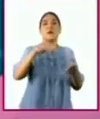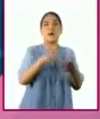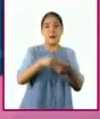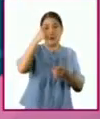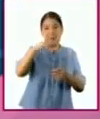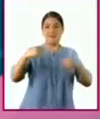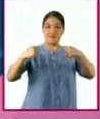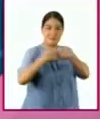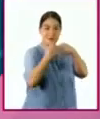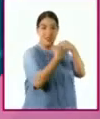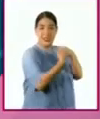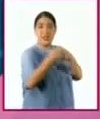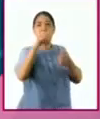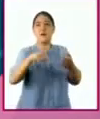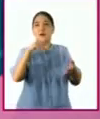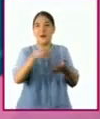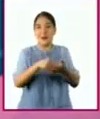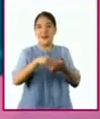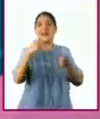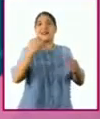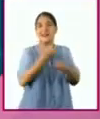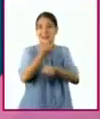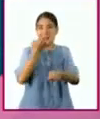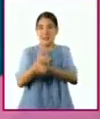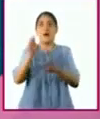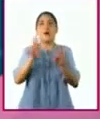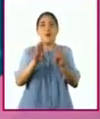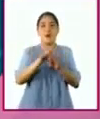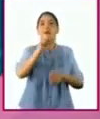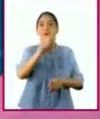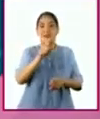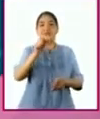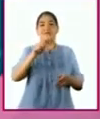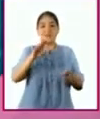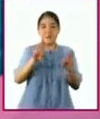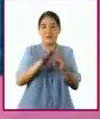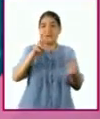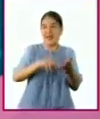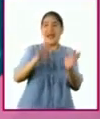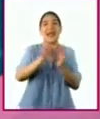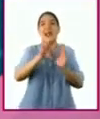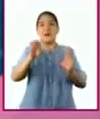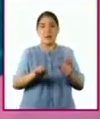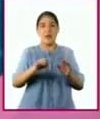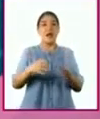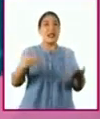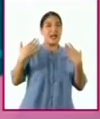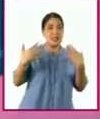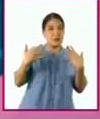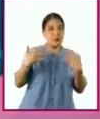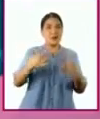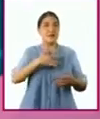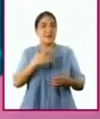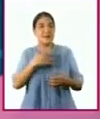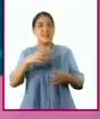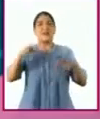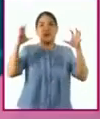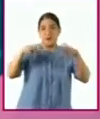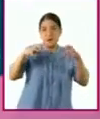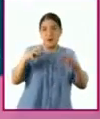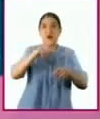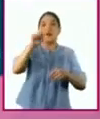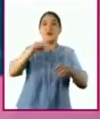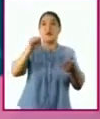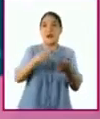entre territorios o líneas que unen puntos de igual valor. Por ejemplo, temperatura, precipitación o